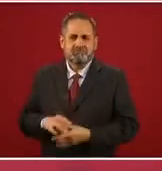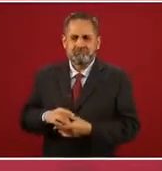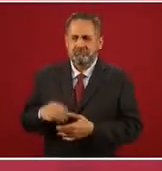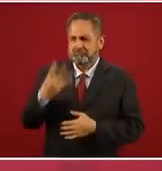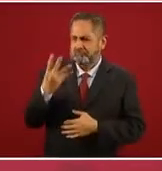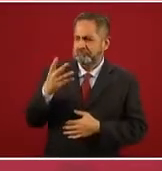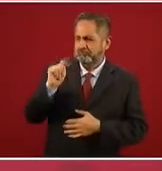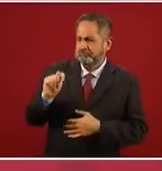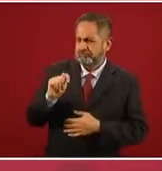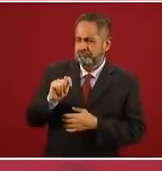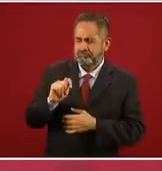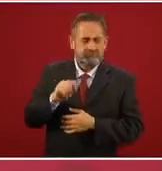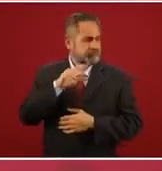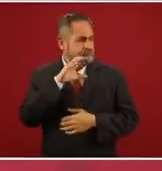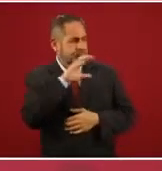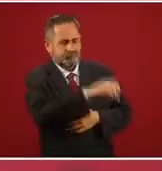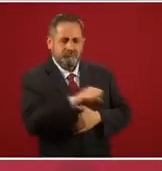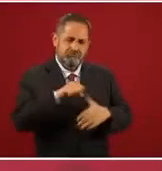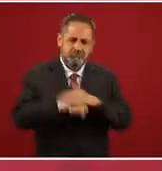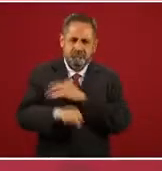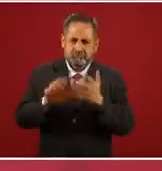4T. Entonces,